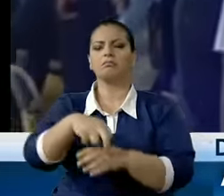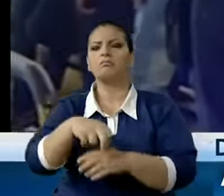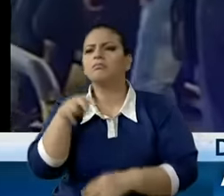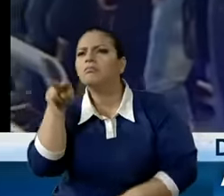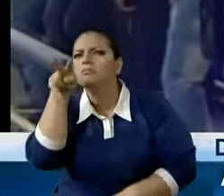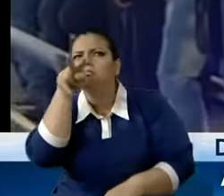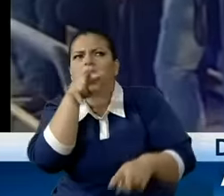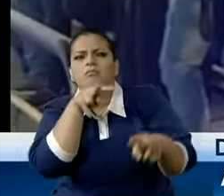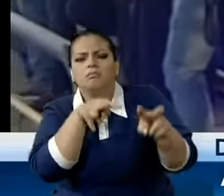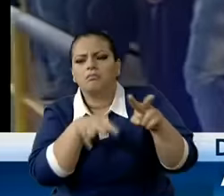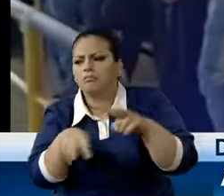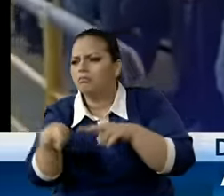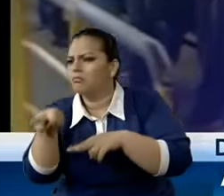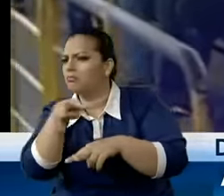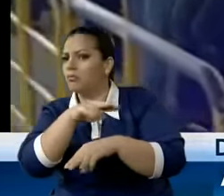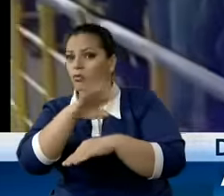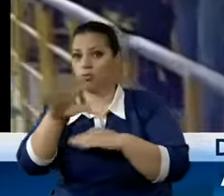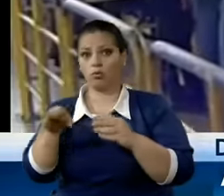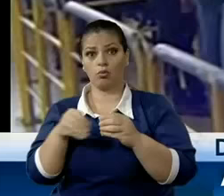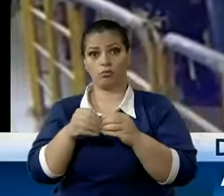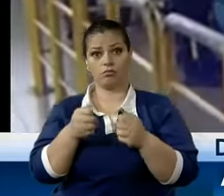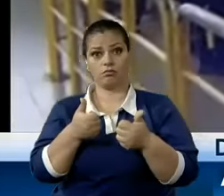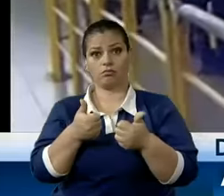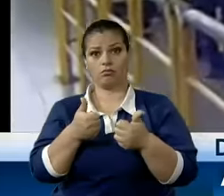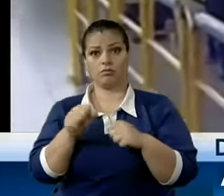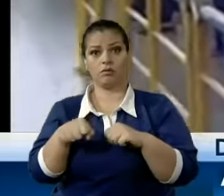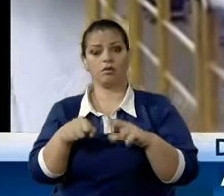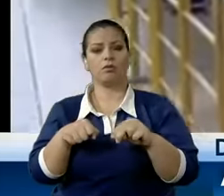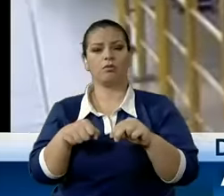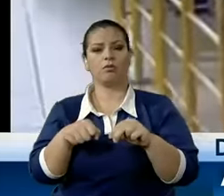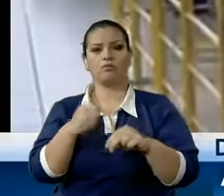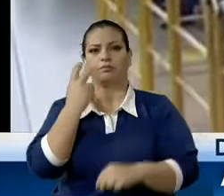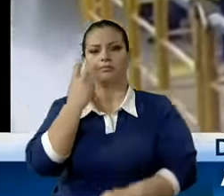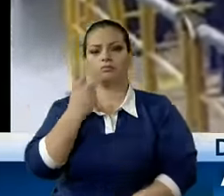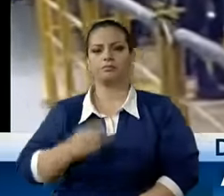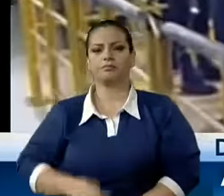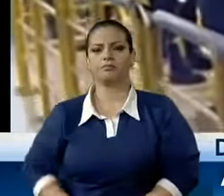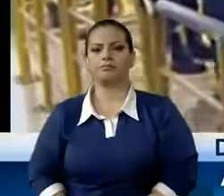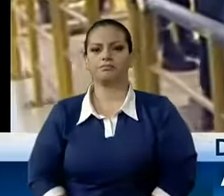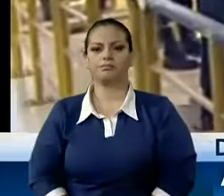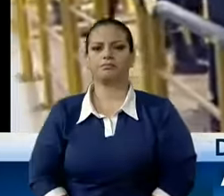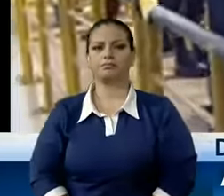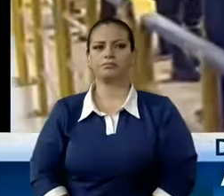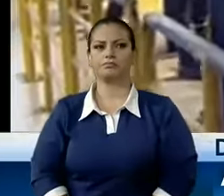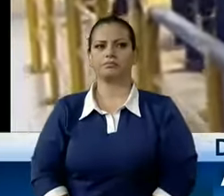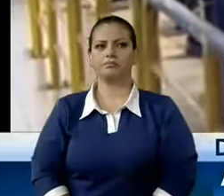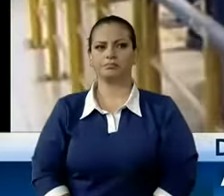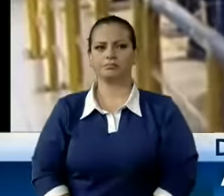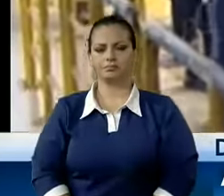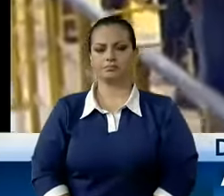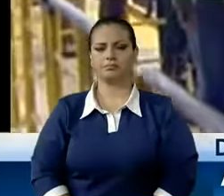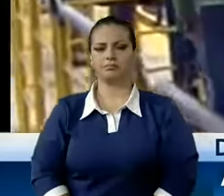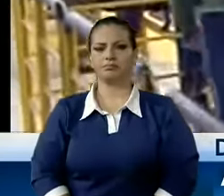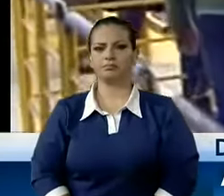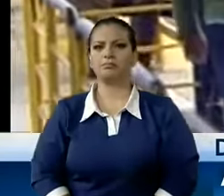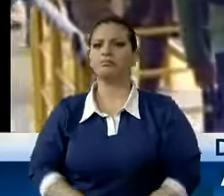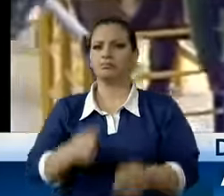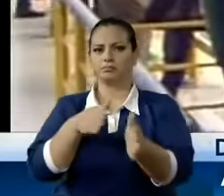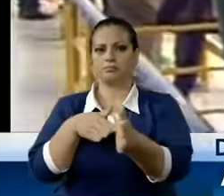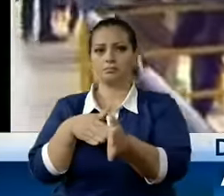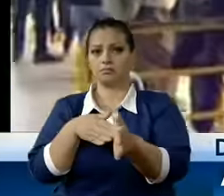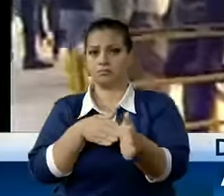permanecen los buses de la Metrovía. Hay que señalar que cada una de las unidades de la Metrovía